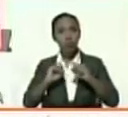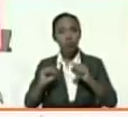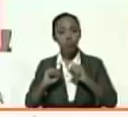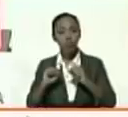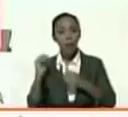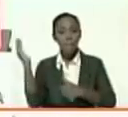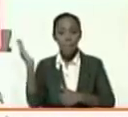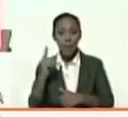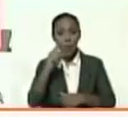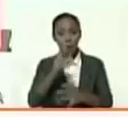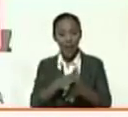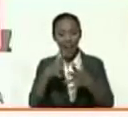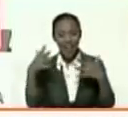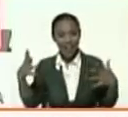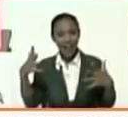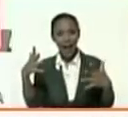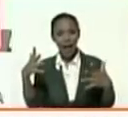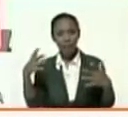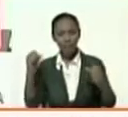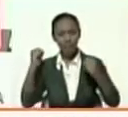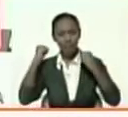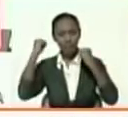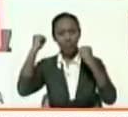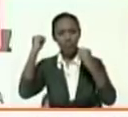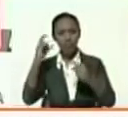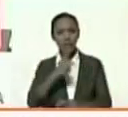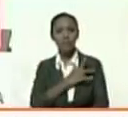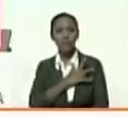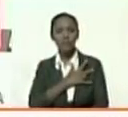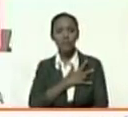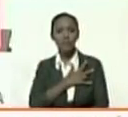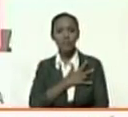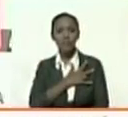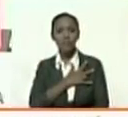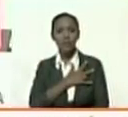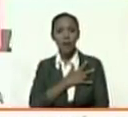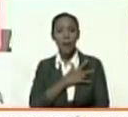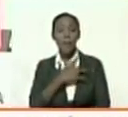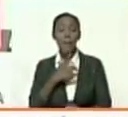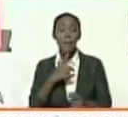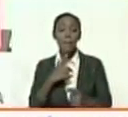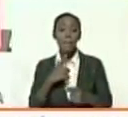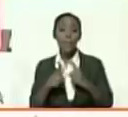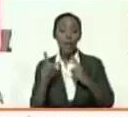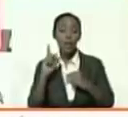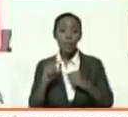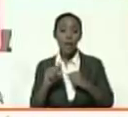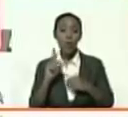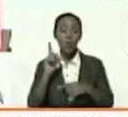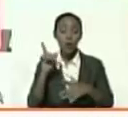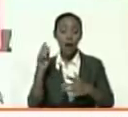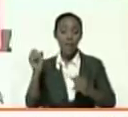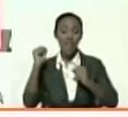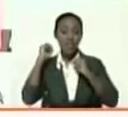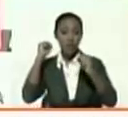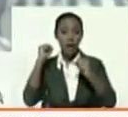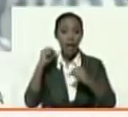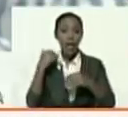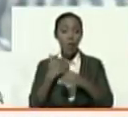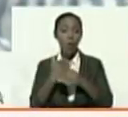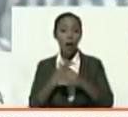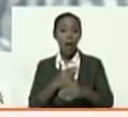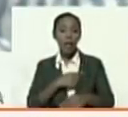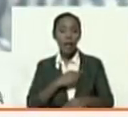Venimos de una gran victoria, la liberación de Lula da Silva, pero además es una gran victoria que está latente. Por eso quienes se alegran